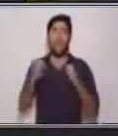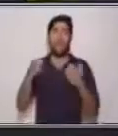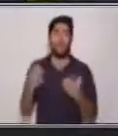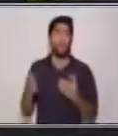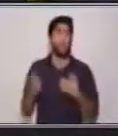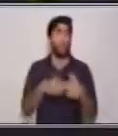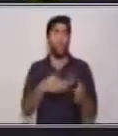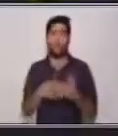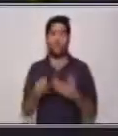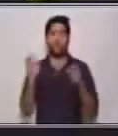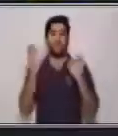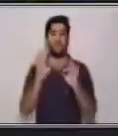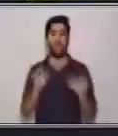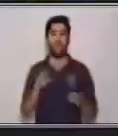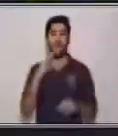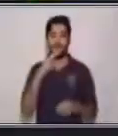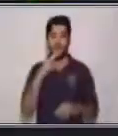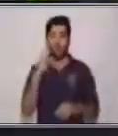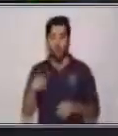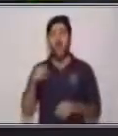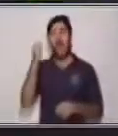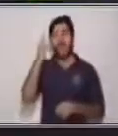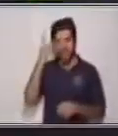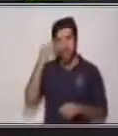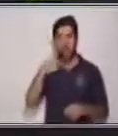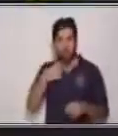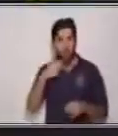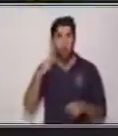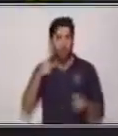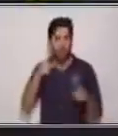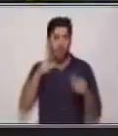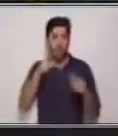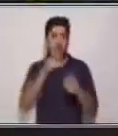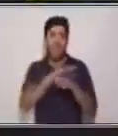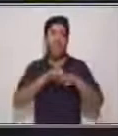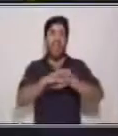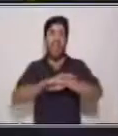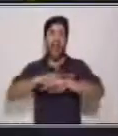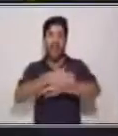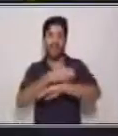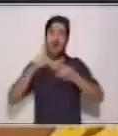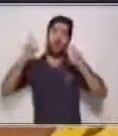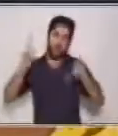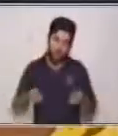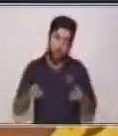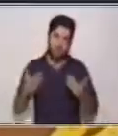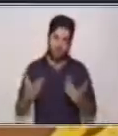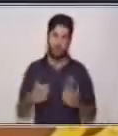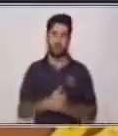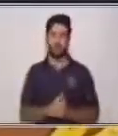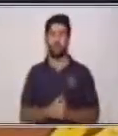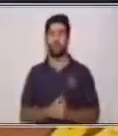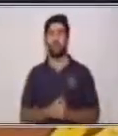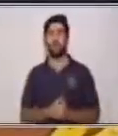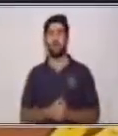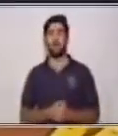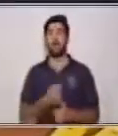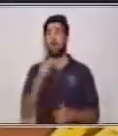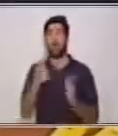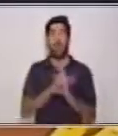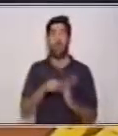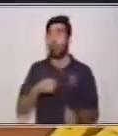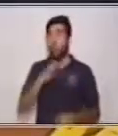importa cuál de los tres utilices para redactarlos, pero debe de ser solamente esa, no puedes ir